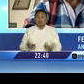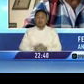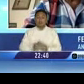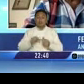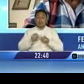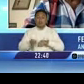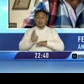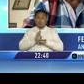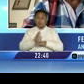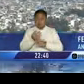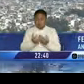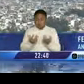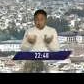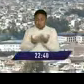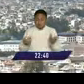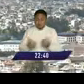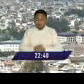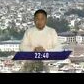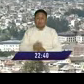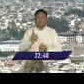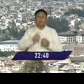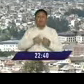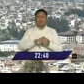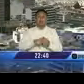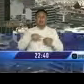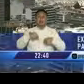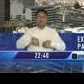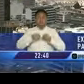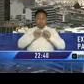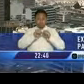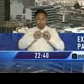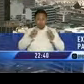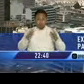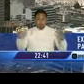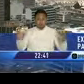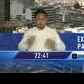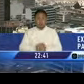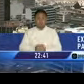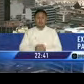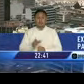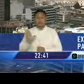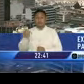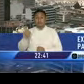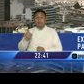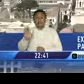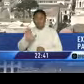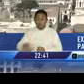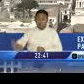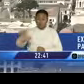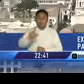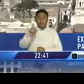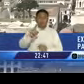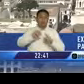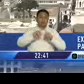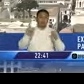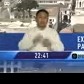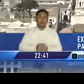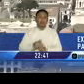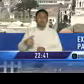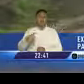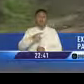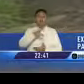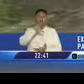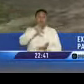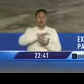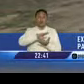Asamblea tiene esa fragmentación. Quito es una capital en expansión. Los requerimientos de cada sector son distintos. Por eso la llaman ciudad de